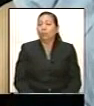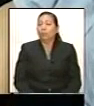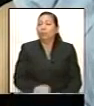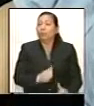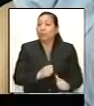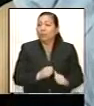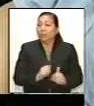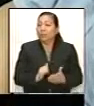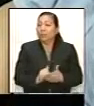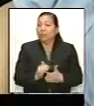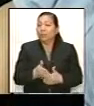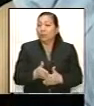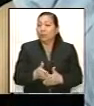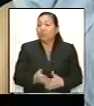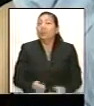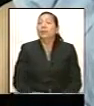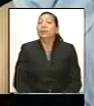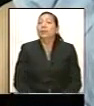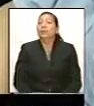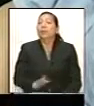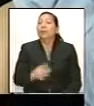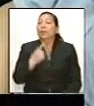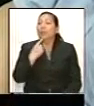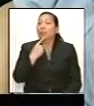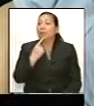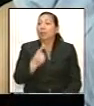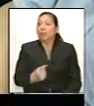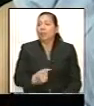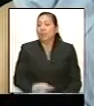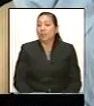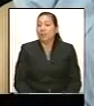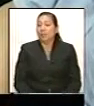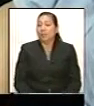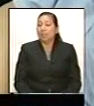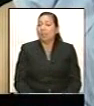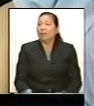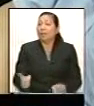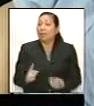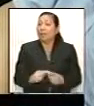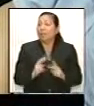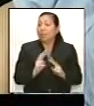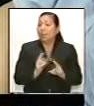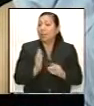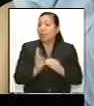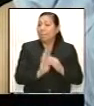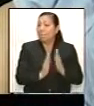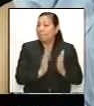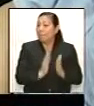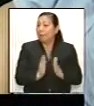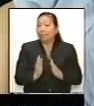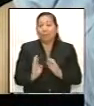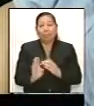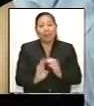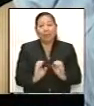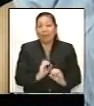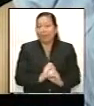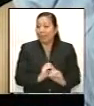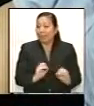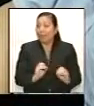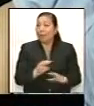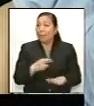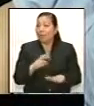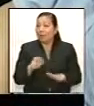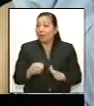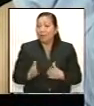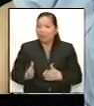víctima, va a hacer en este caso la denuncia y hasta que den las medidas de protección no lo desampara, y de ahí ya el